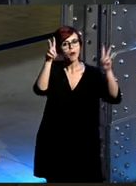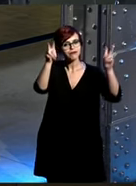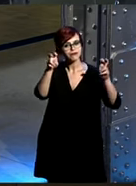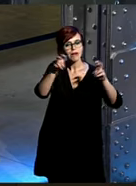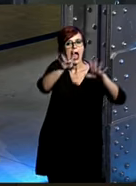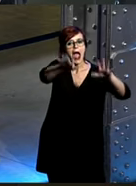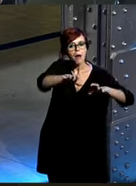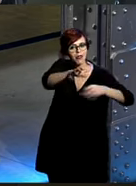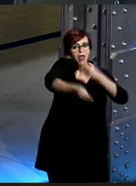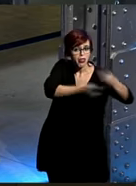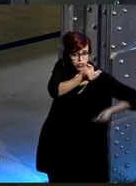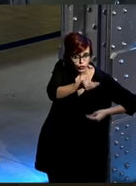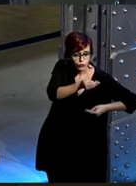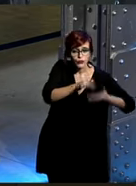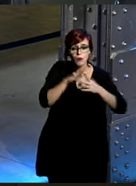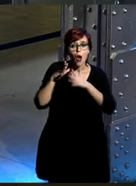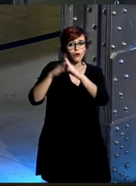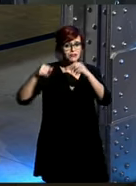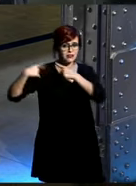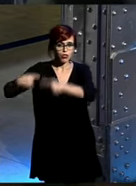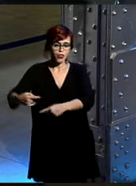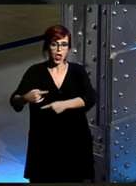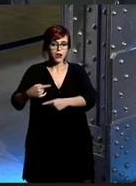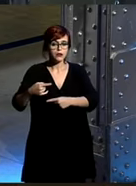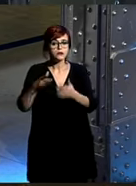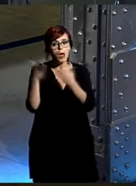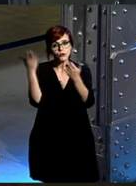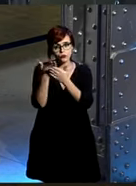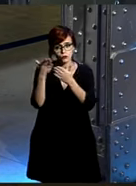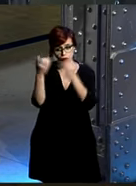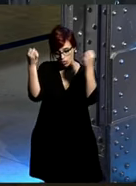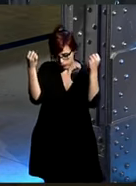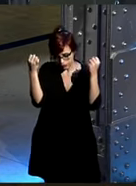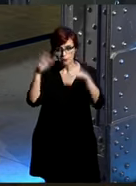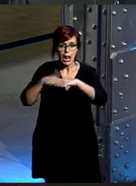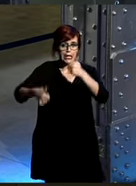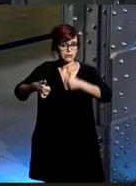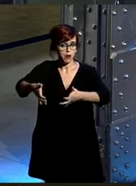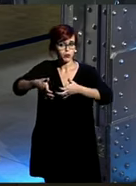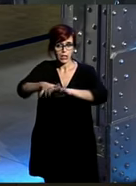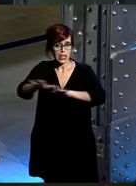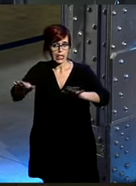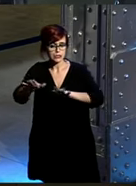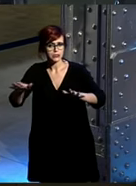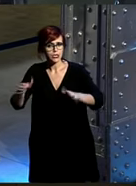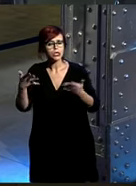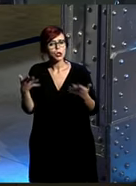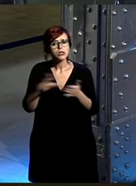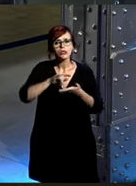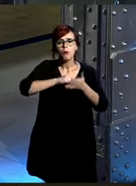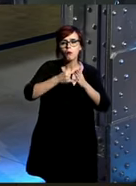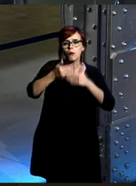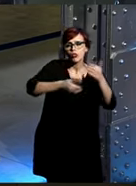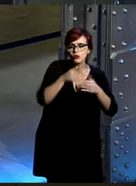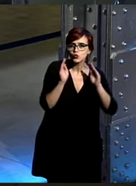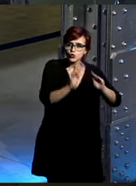no se hace en la universidad tradicional, en la cual realmente lo único que hace la gente es estudiar para aprobar un examen, ¿no? Entonces, ¿cómo lleváis a cabo este